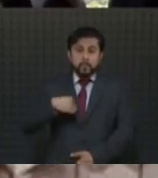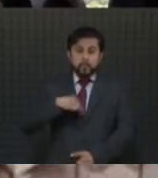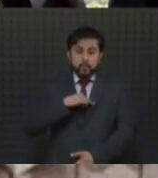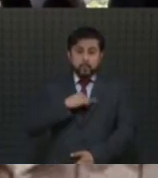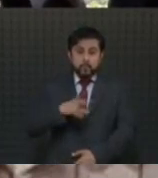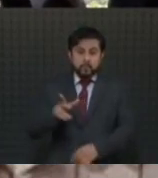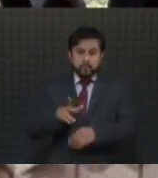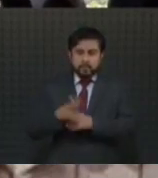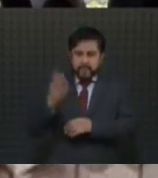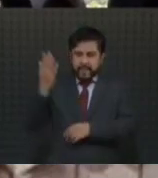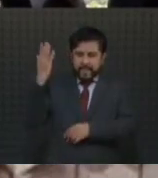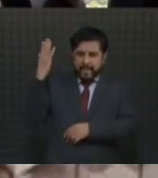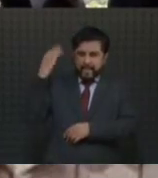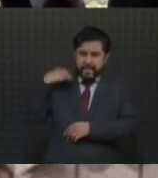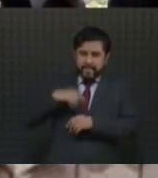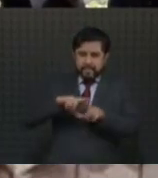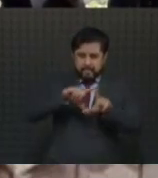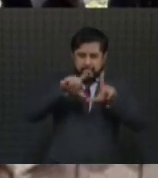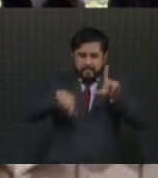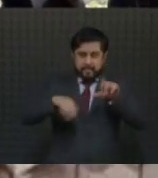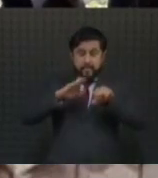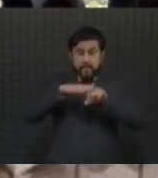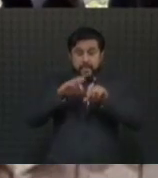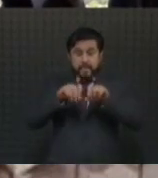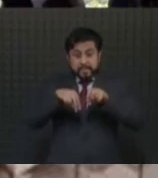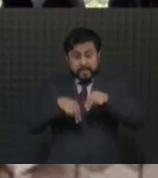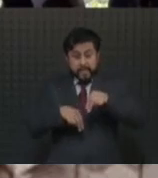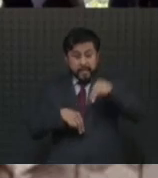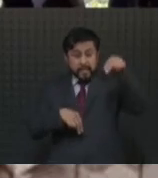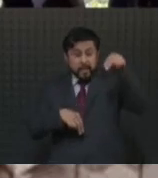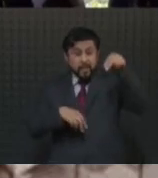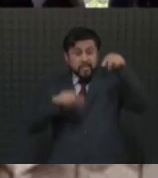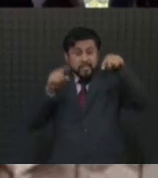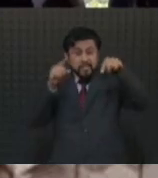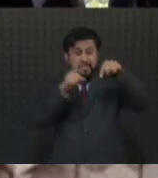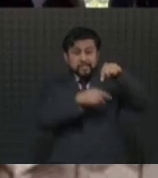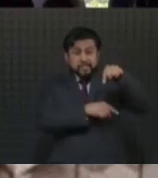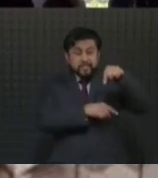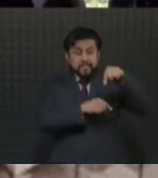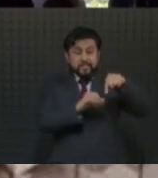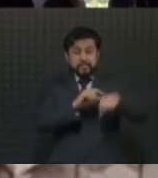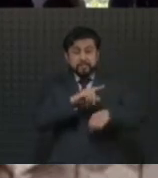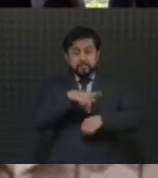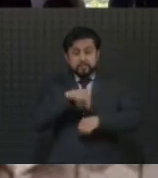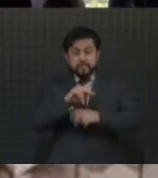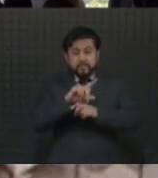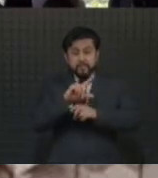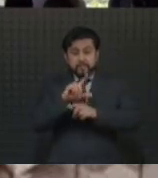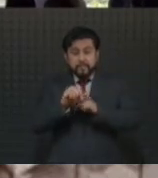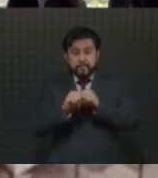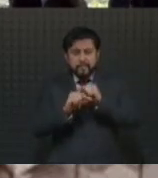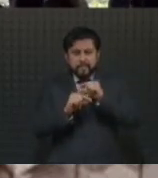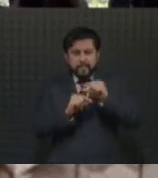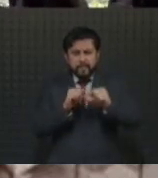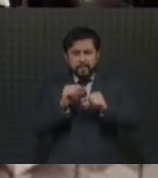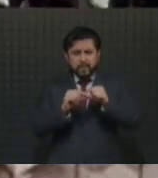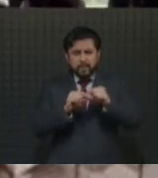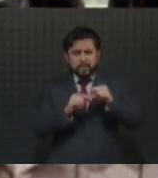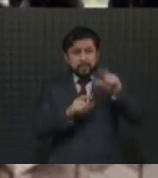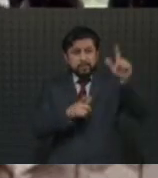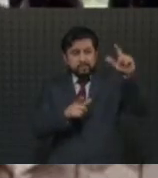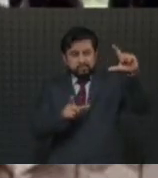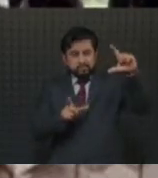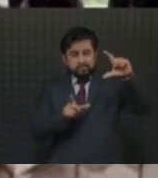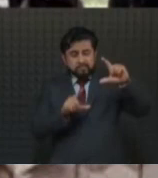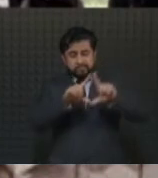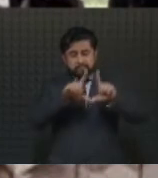nuestro gran estado de Texas, que era mexicano. Y después, otro pedacito por allá, con el tiempo, pero lo más importante es el